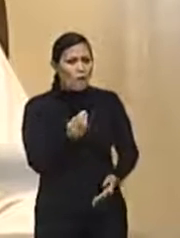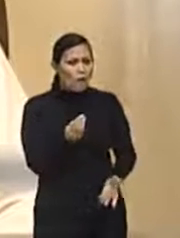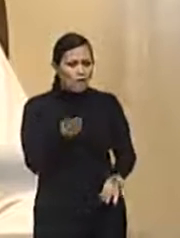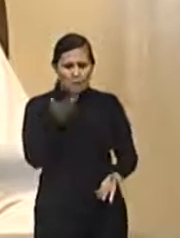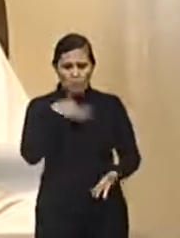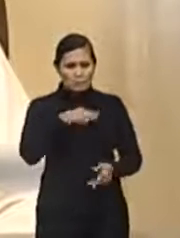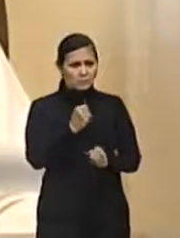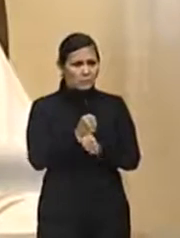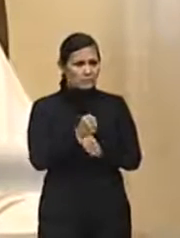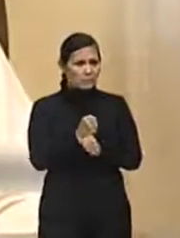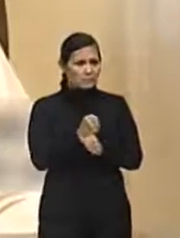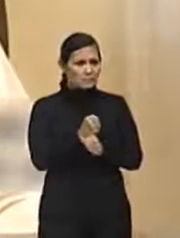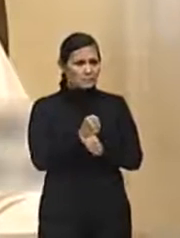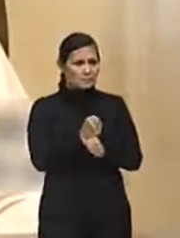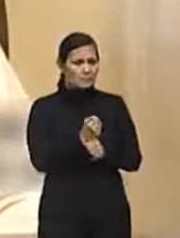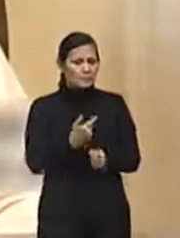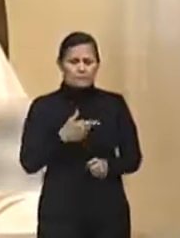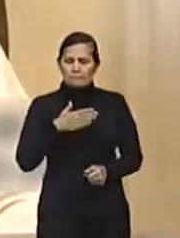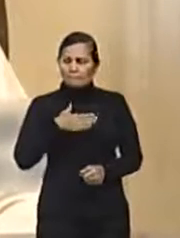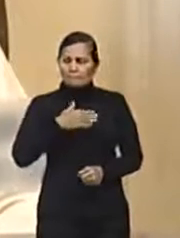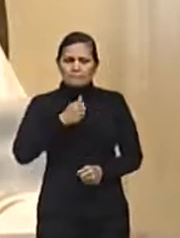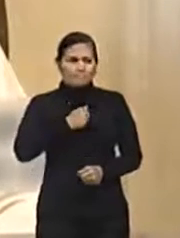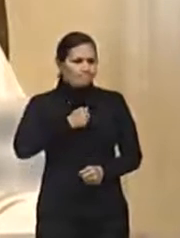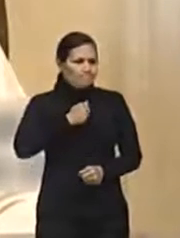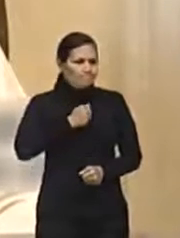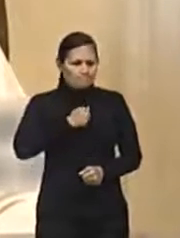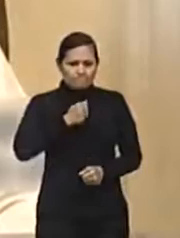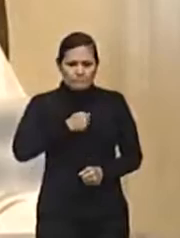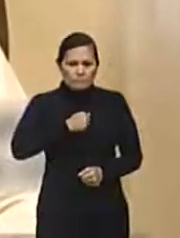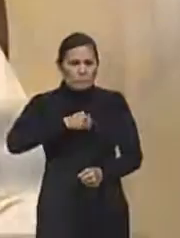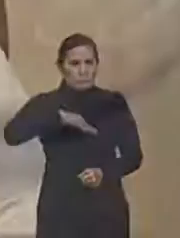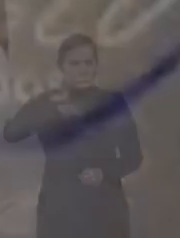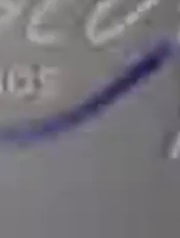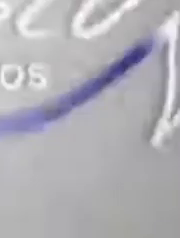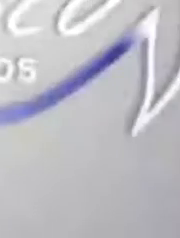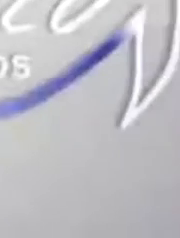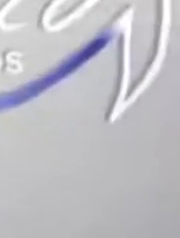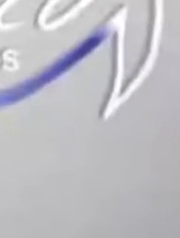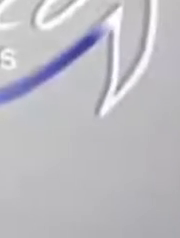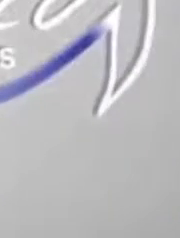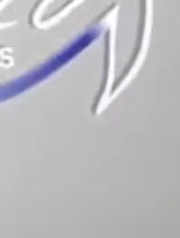desocupación. A mí me preocupa mucho el índice de desocupación que hay.